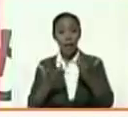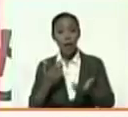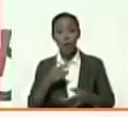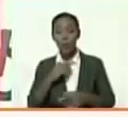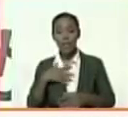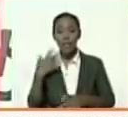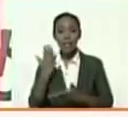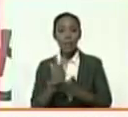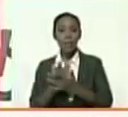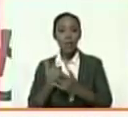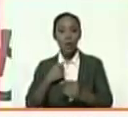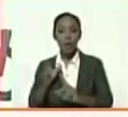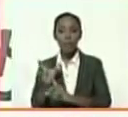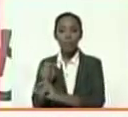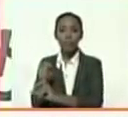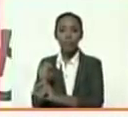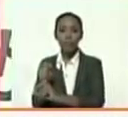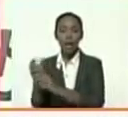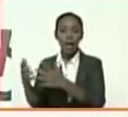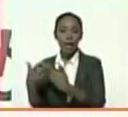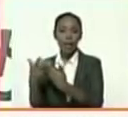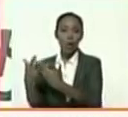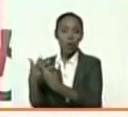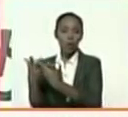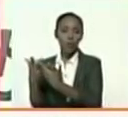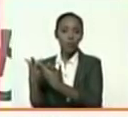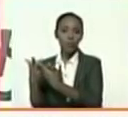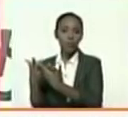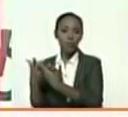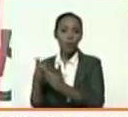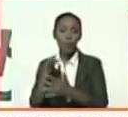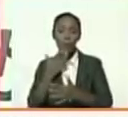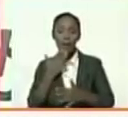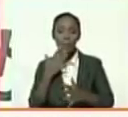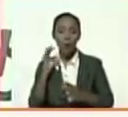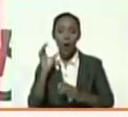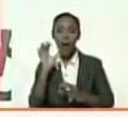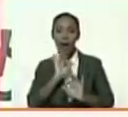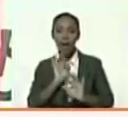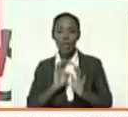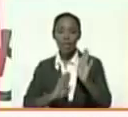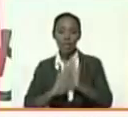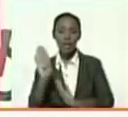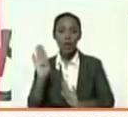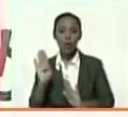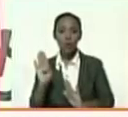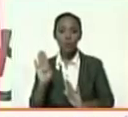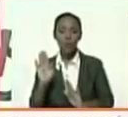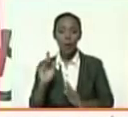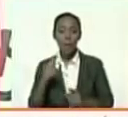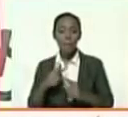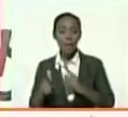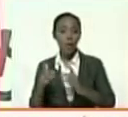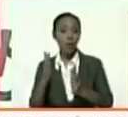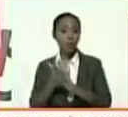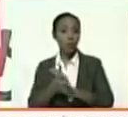quién? De Estados Unidos. De lo que puede Estados Unidos. Y sobre Cuba,